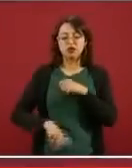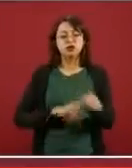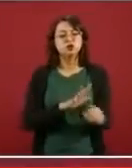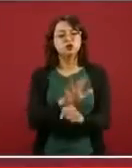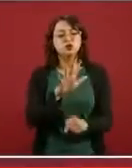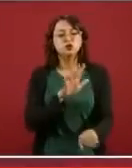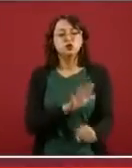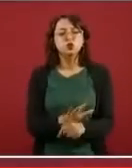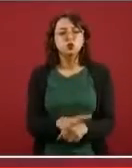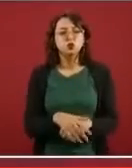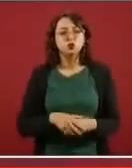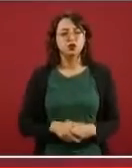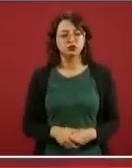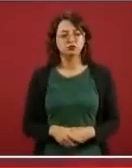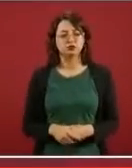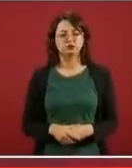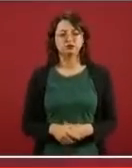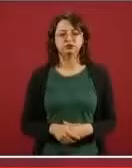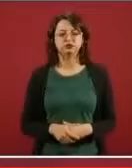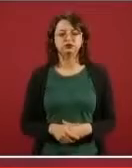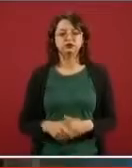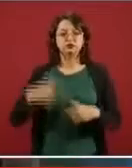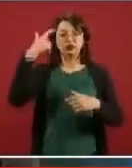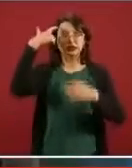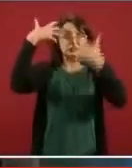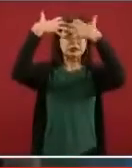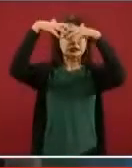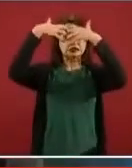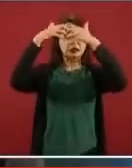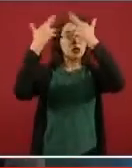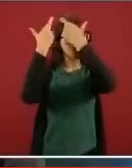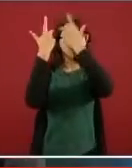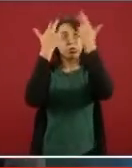qué parte del cerebro destruyen